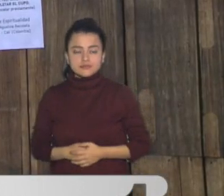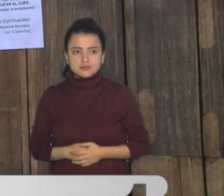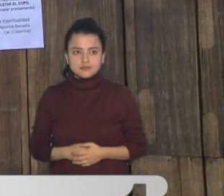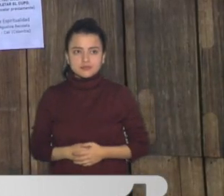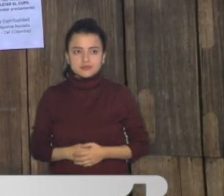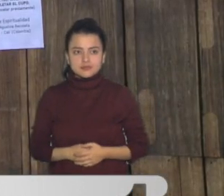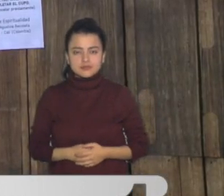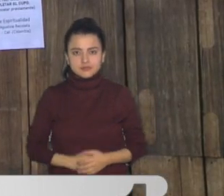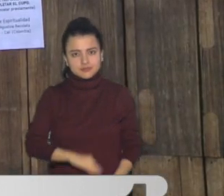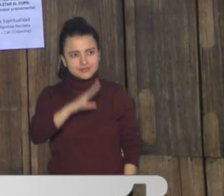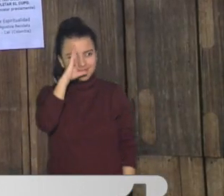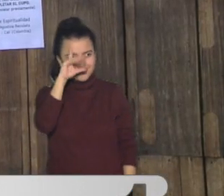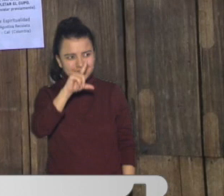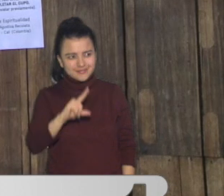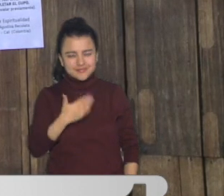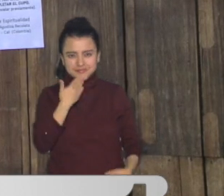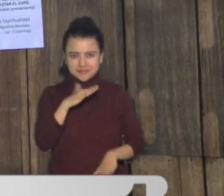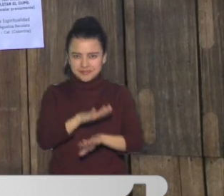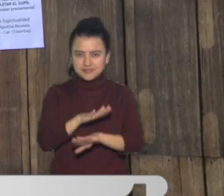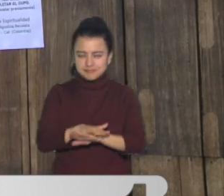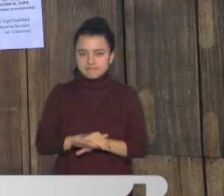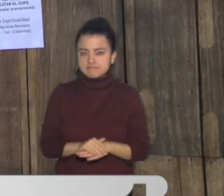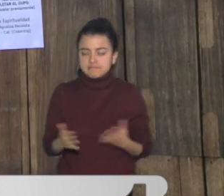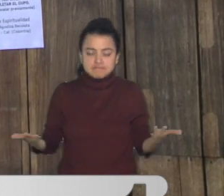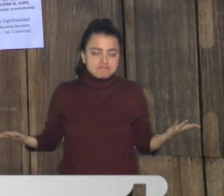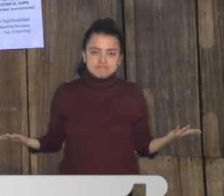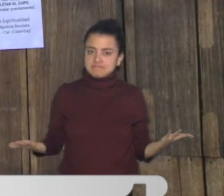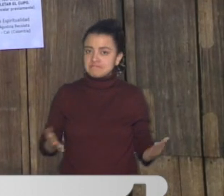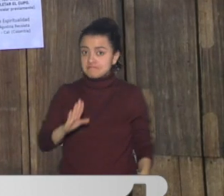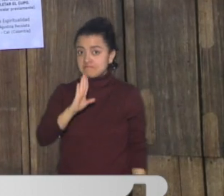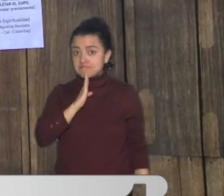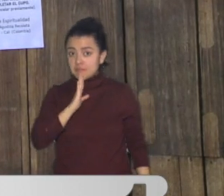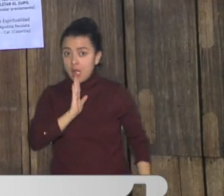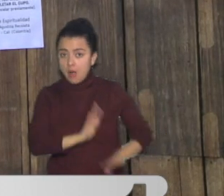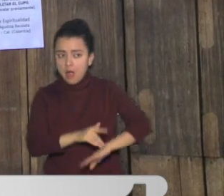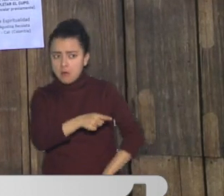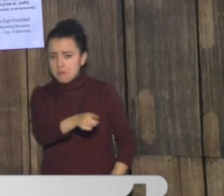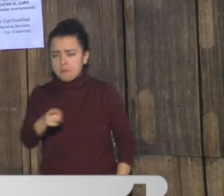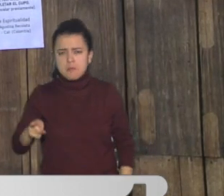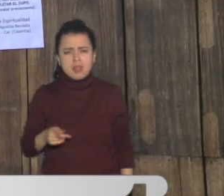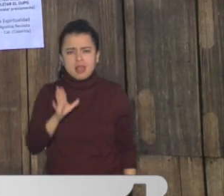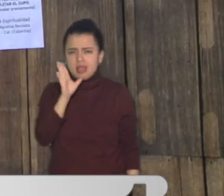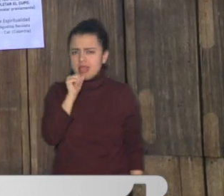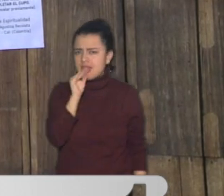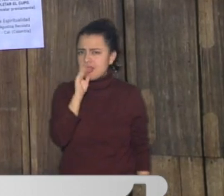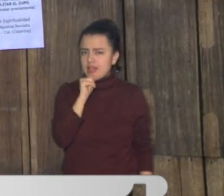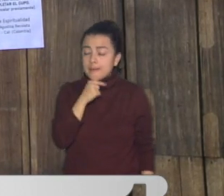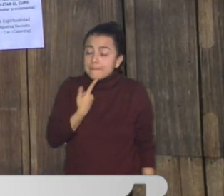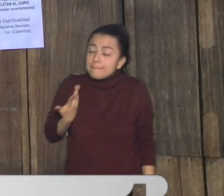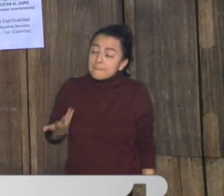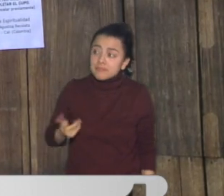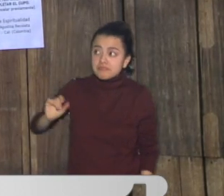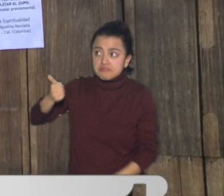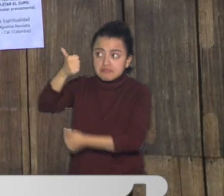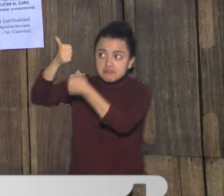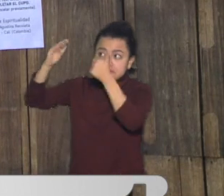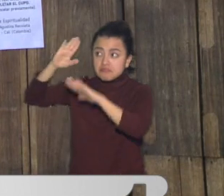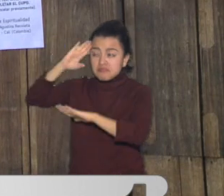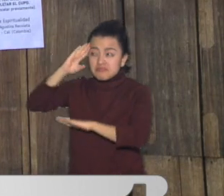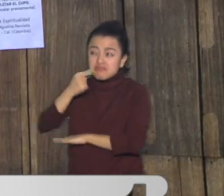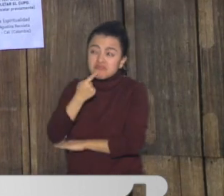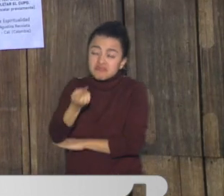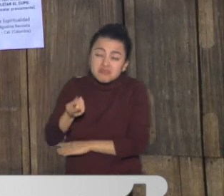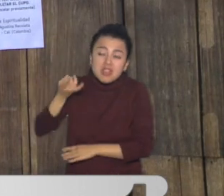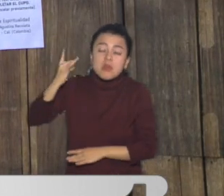Hola Luisa, televidentes, muy buenas tardes. Todavía no hay pistas sobre los responsables, sin embargo, las autoridades dicen que en este